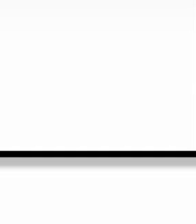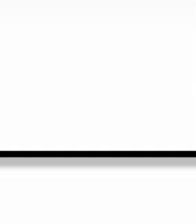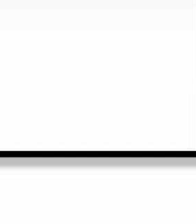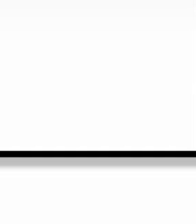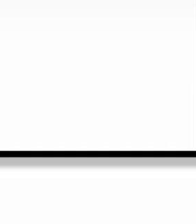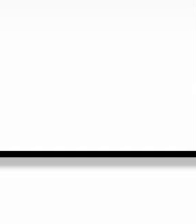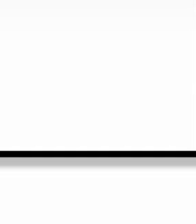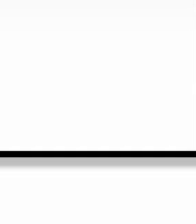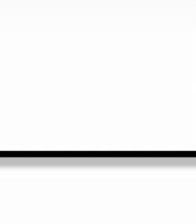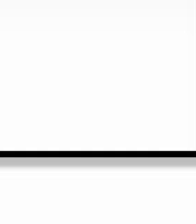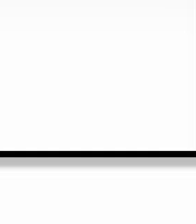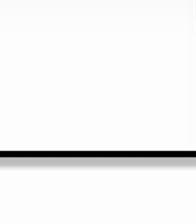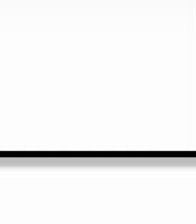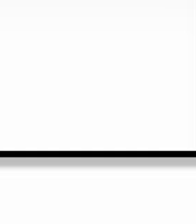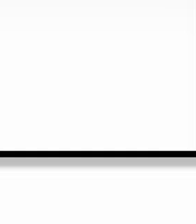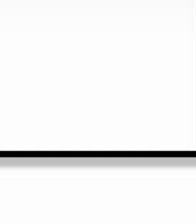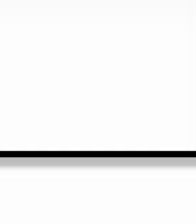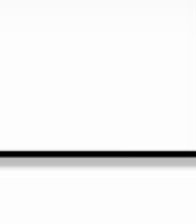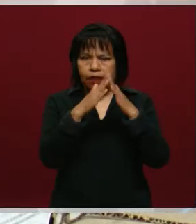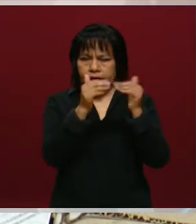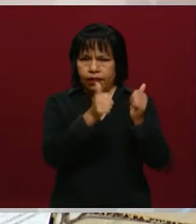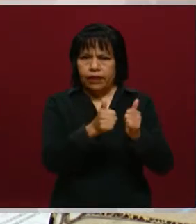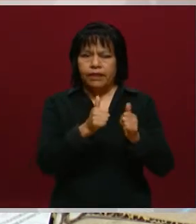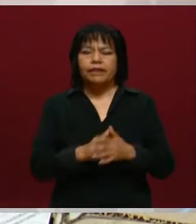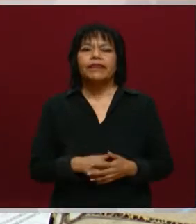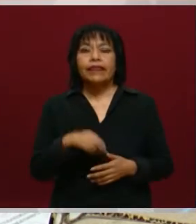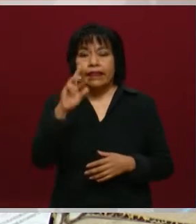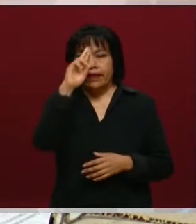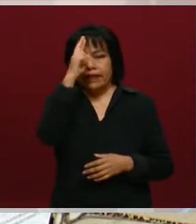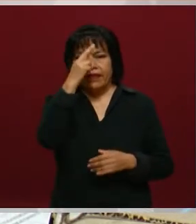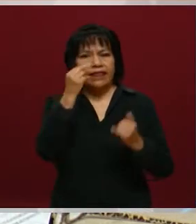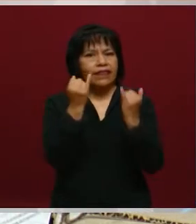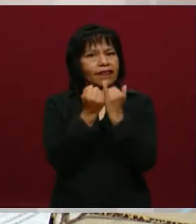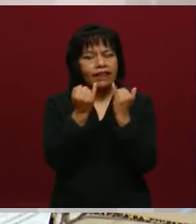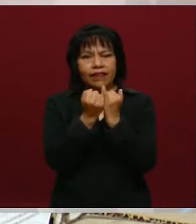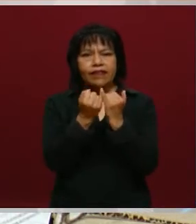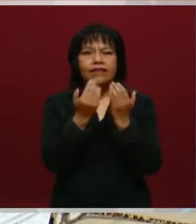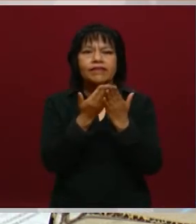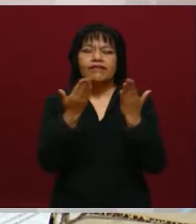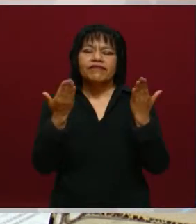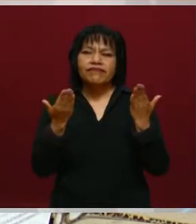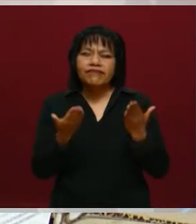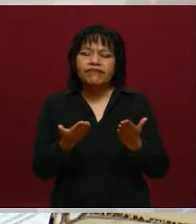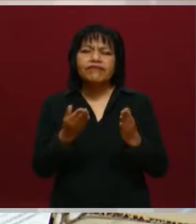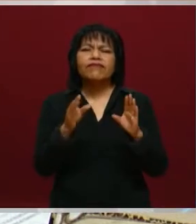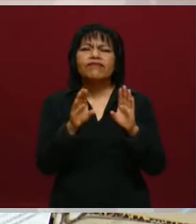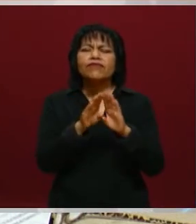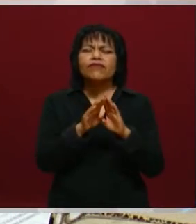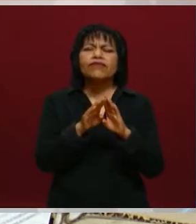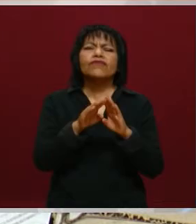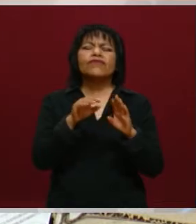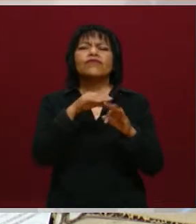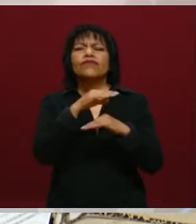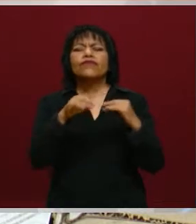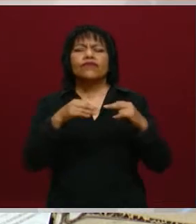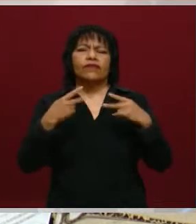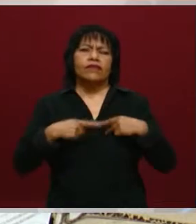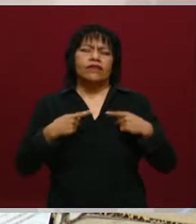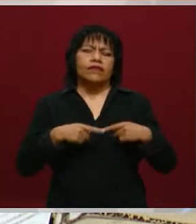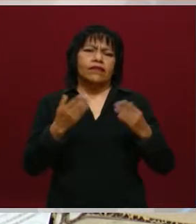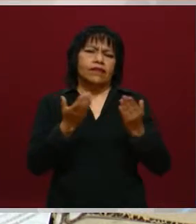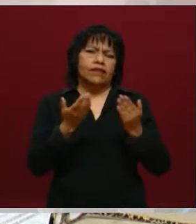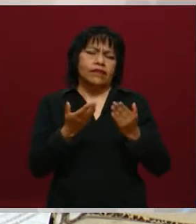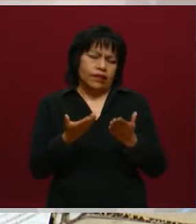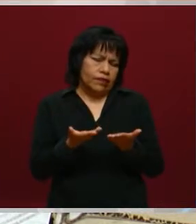sí escolar desde casa también recordarles que estamos en este pacto comunitario y que implica cosas muy sencillas